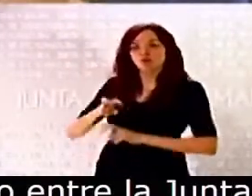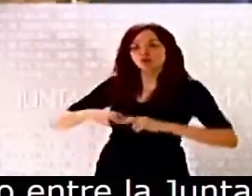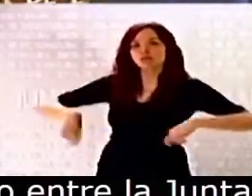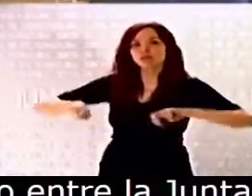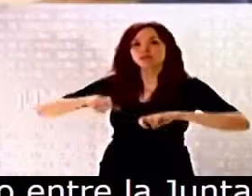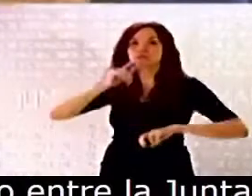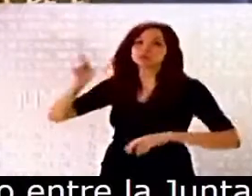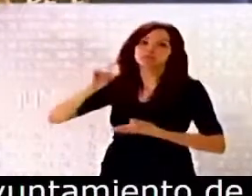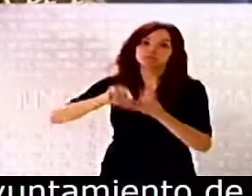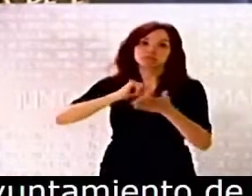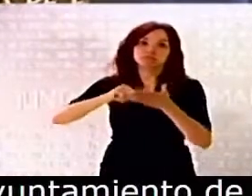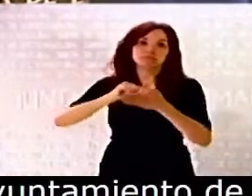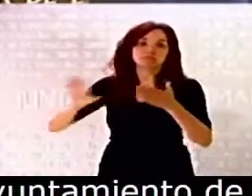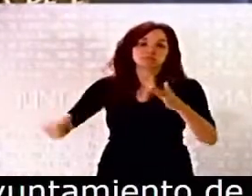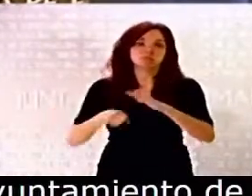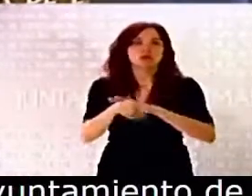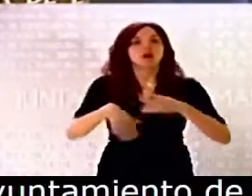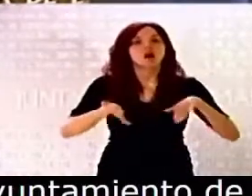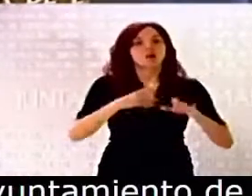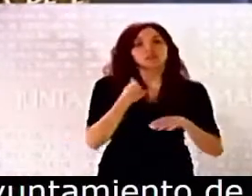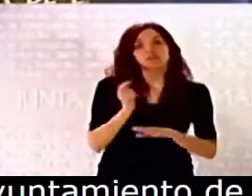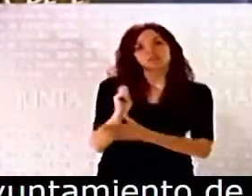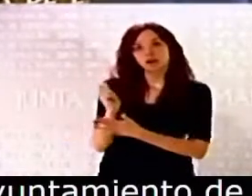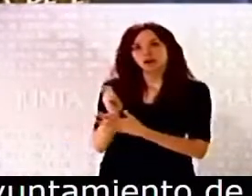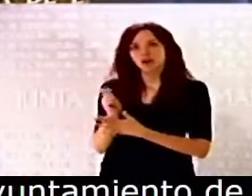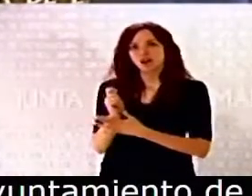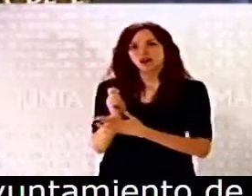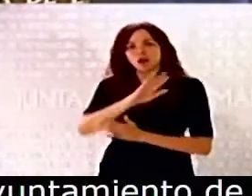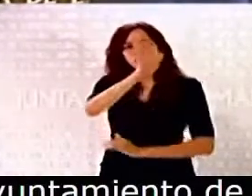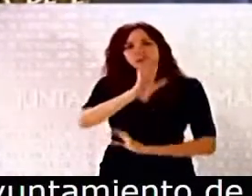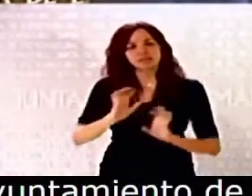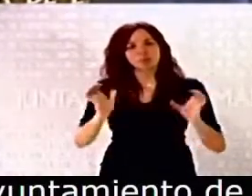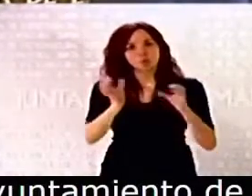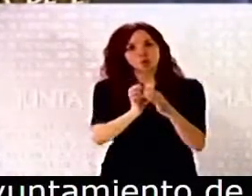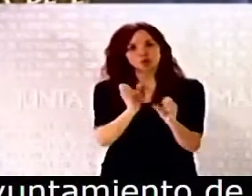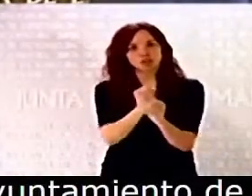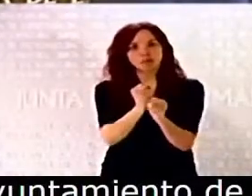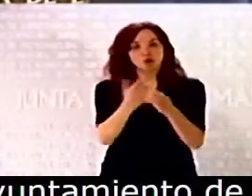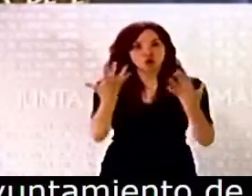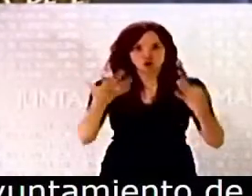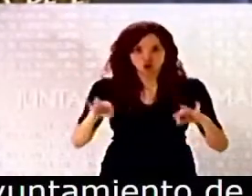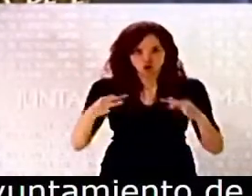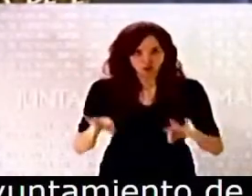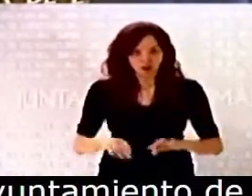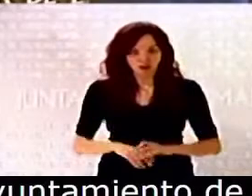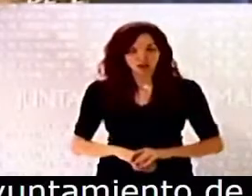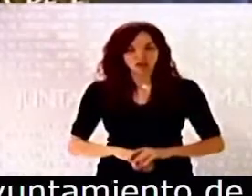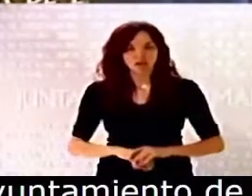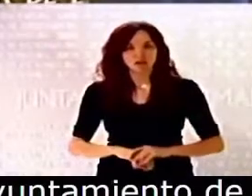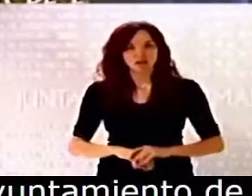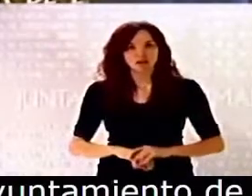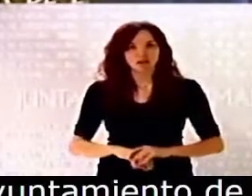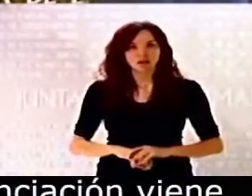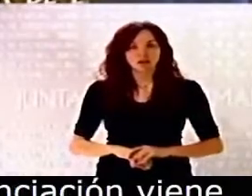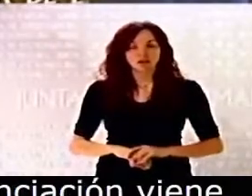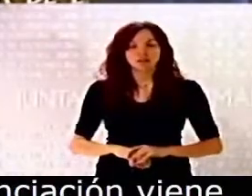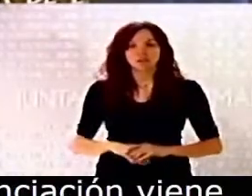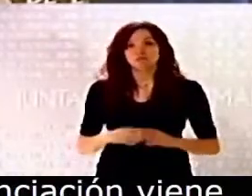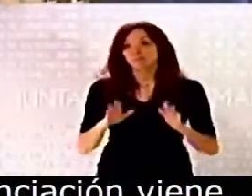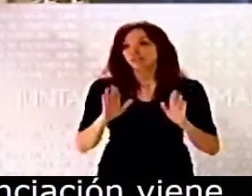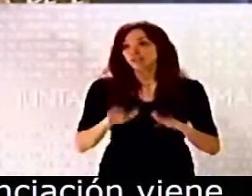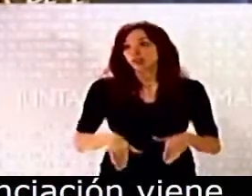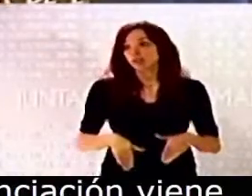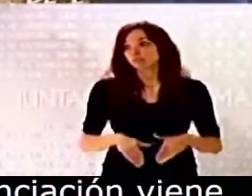tiene contratada, aunque la financiación viene. Esto parece una reunión de trabajo lógica y normal, que no debería traducirse